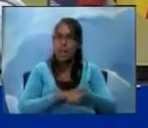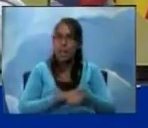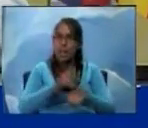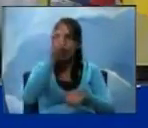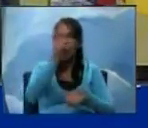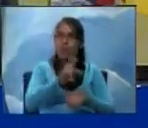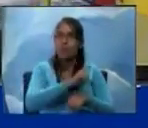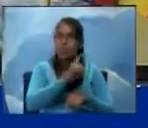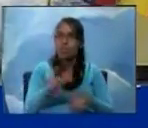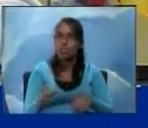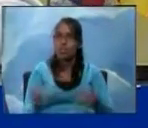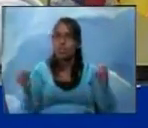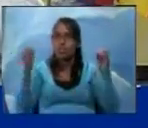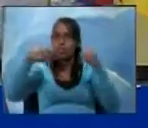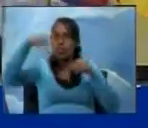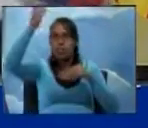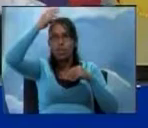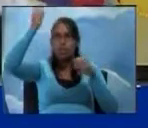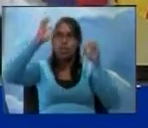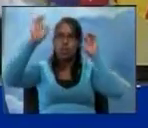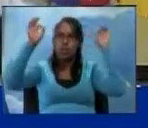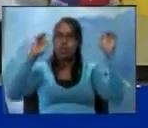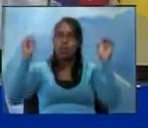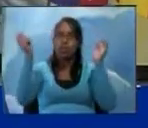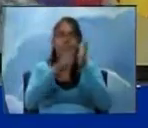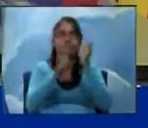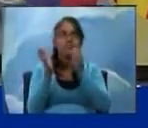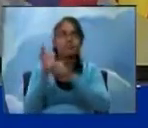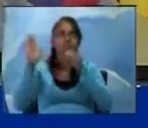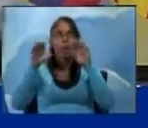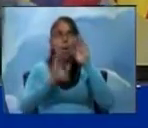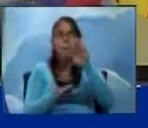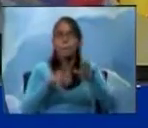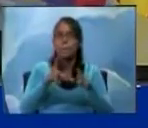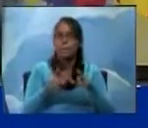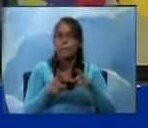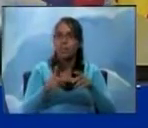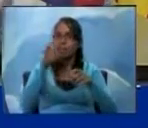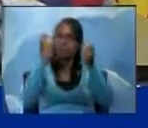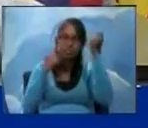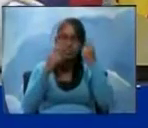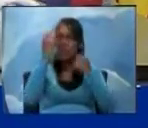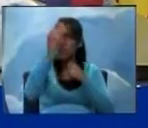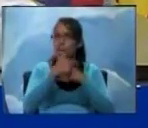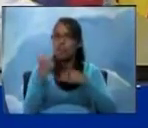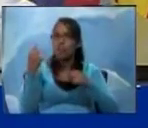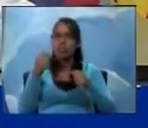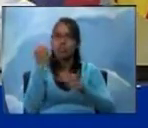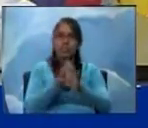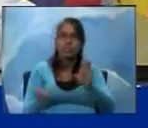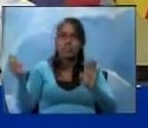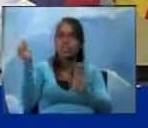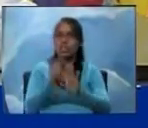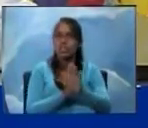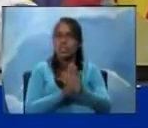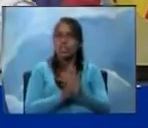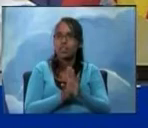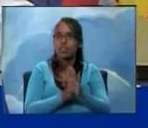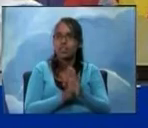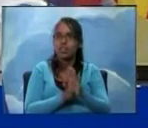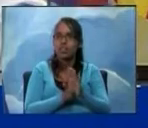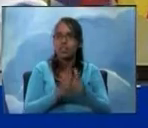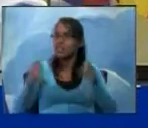del Calvario, coronado con espinas, clavada las manos, los pies, le desfiguraron el rostro a puñetazo.